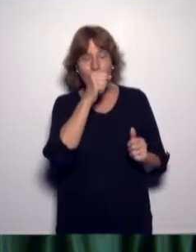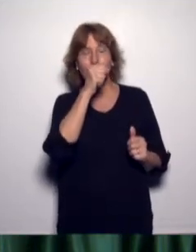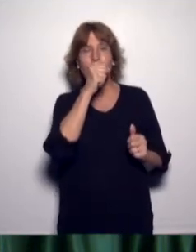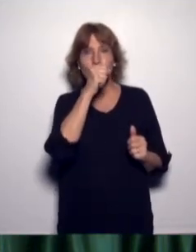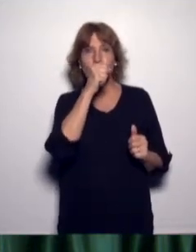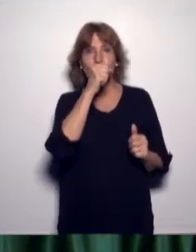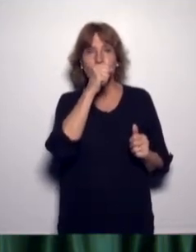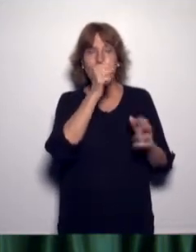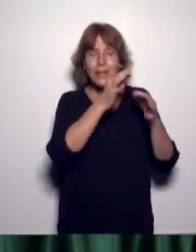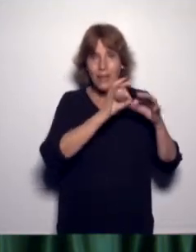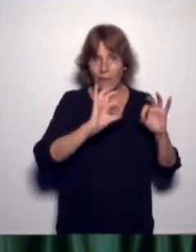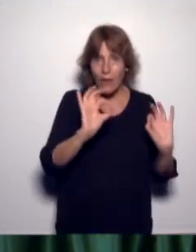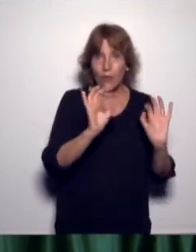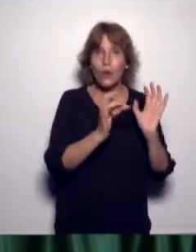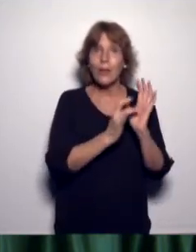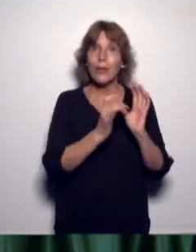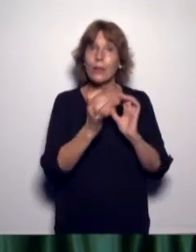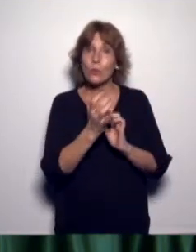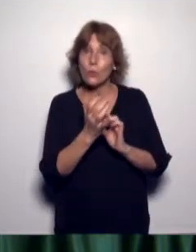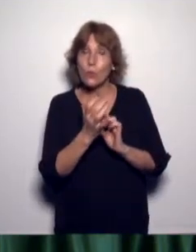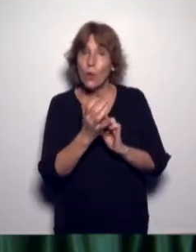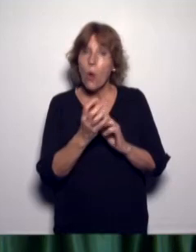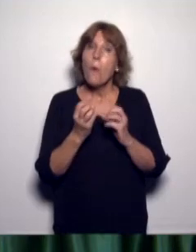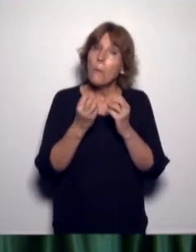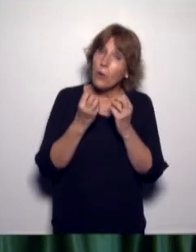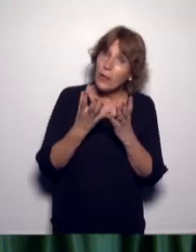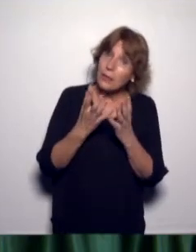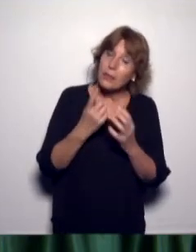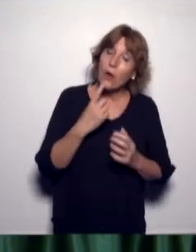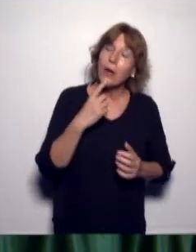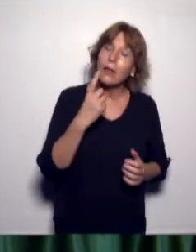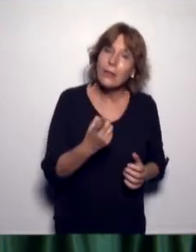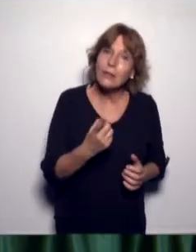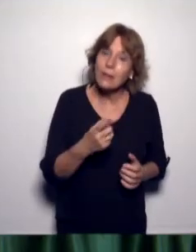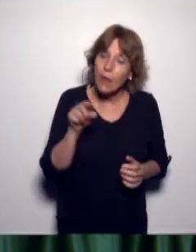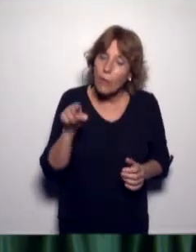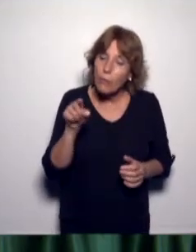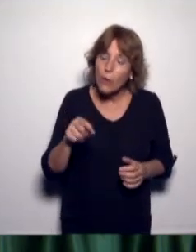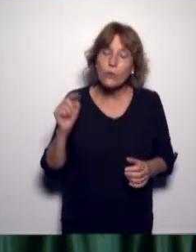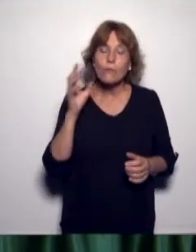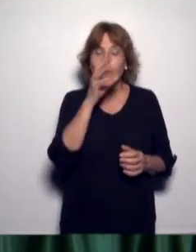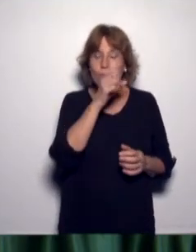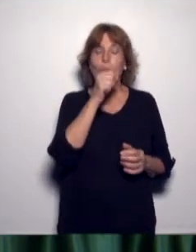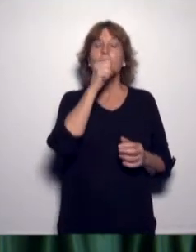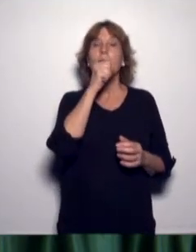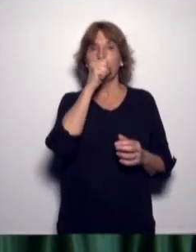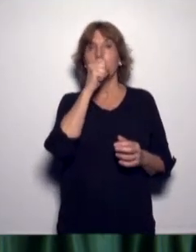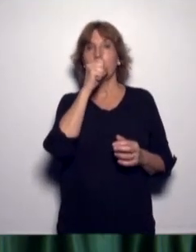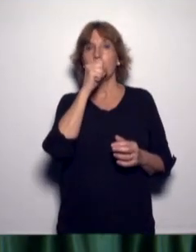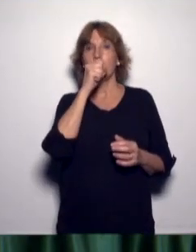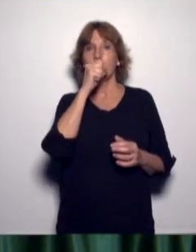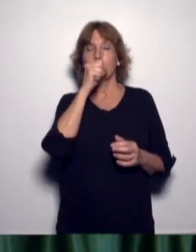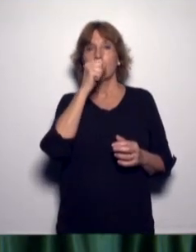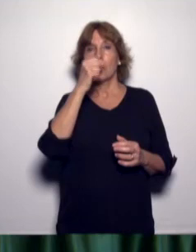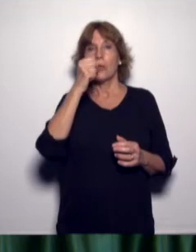este sentido le dice, no le digas nada a nadie. Pero bueno, esto ya lo veremos a medida que avancemos con